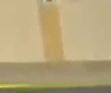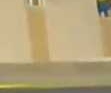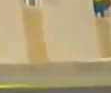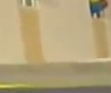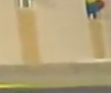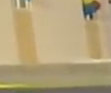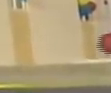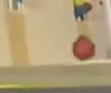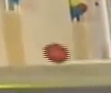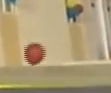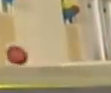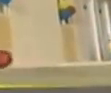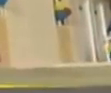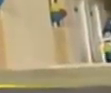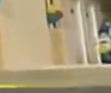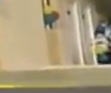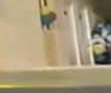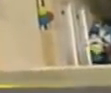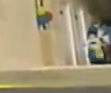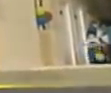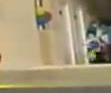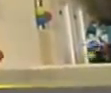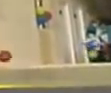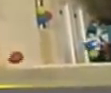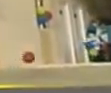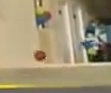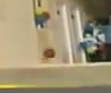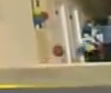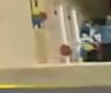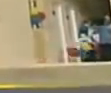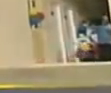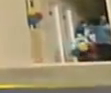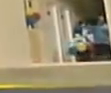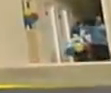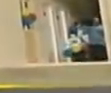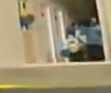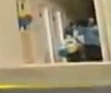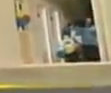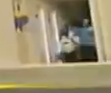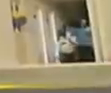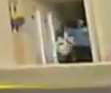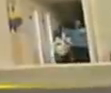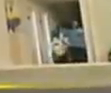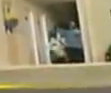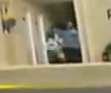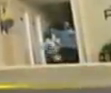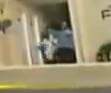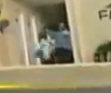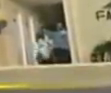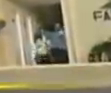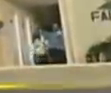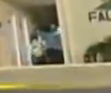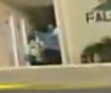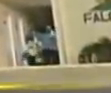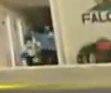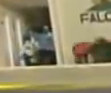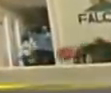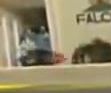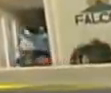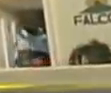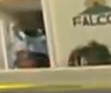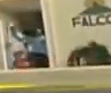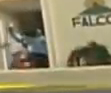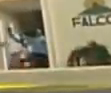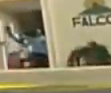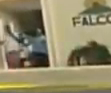y desde aquí, desde este urbanismo, Ciudad Caquetío, número 2, donde usted está viendo, presidente Nicolás Maduro, lo